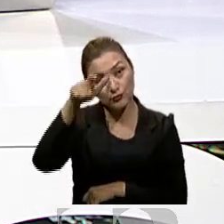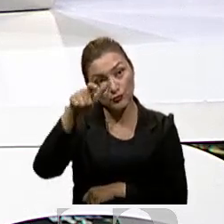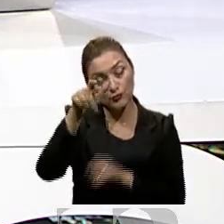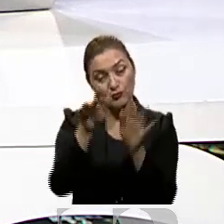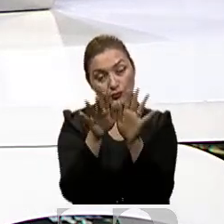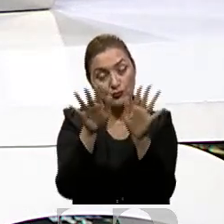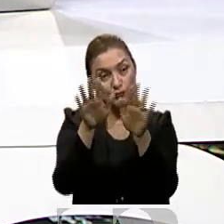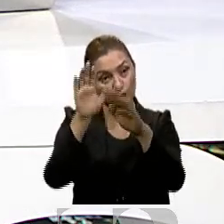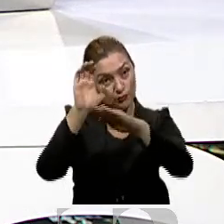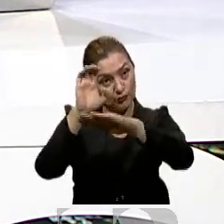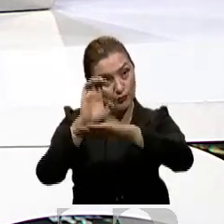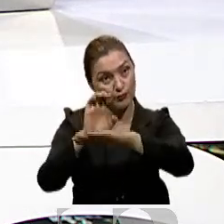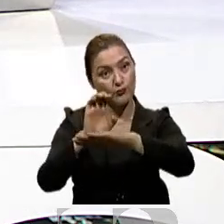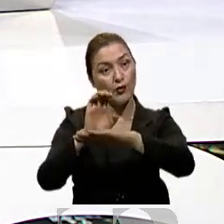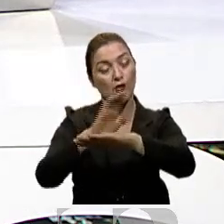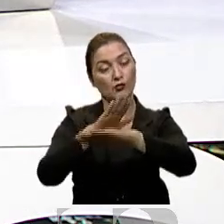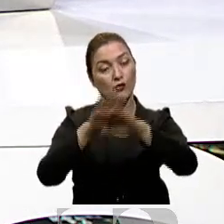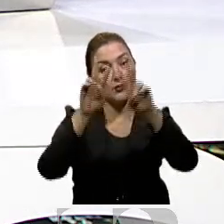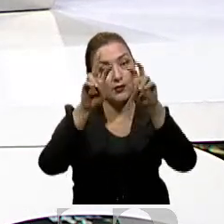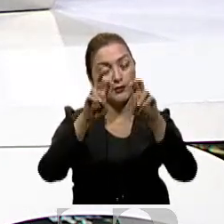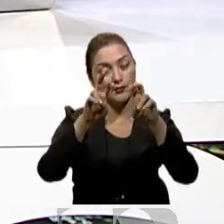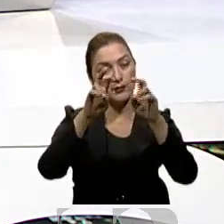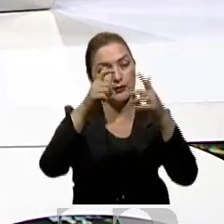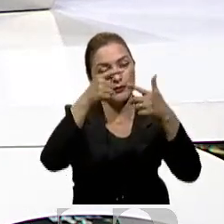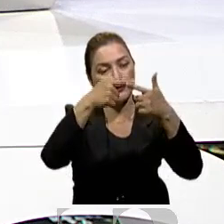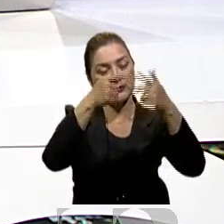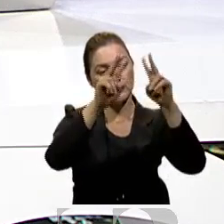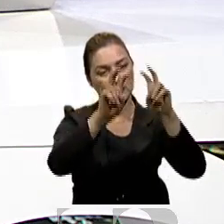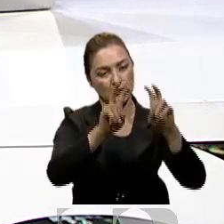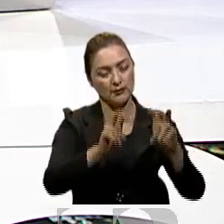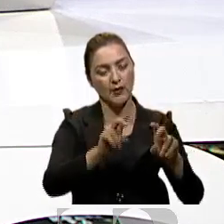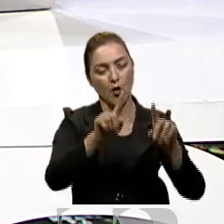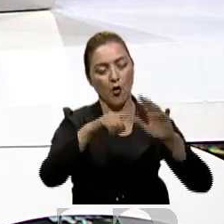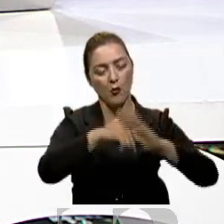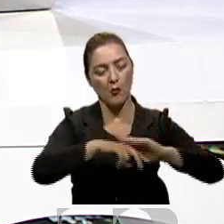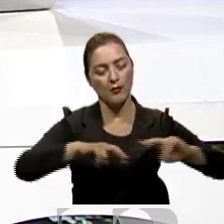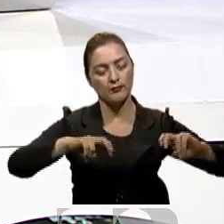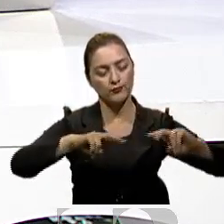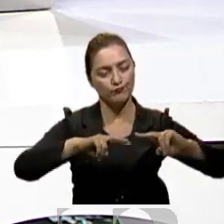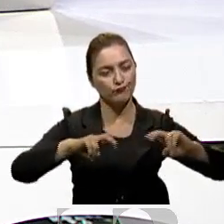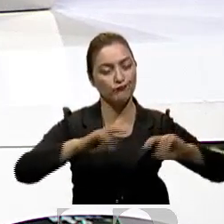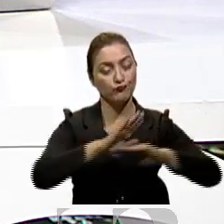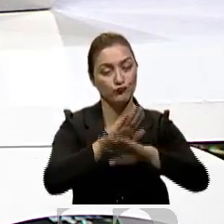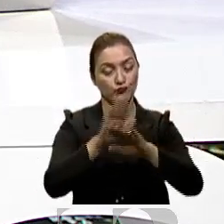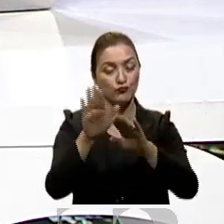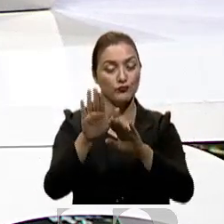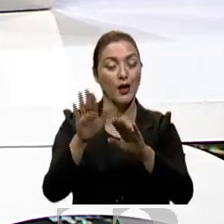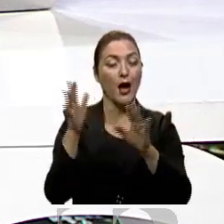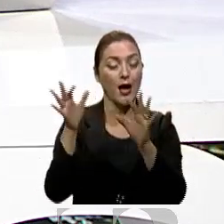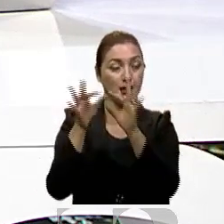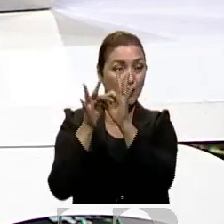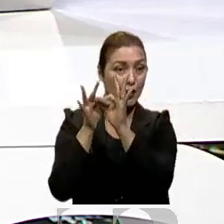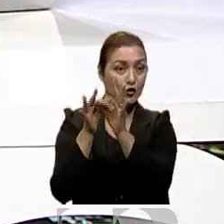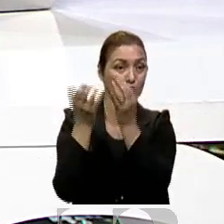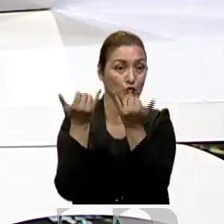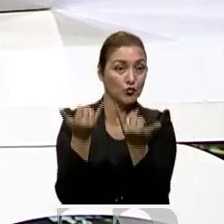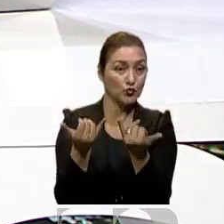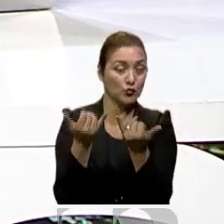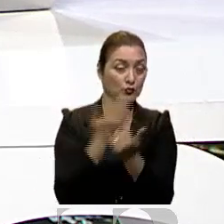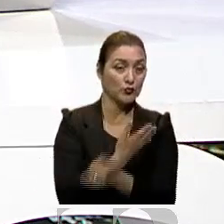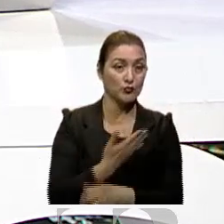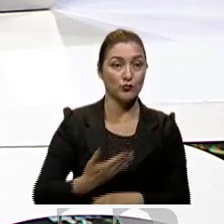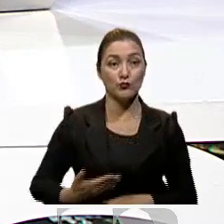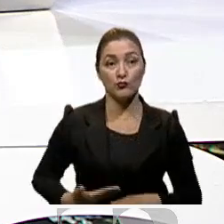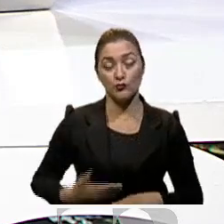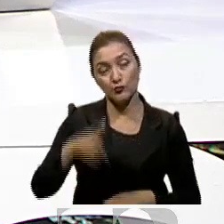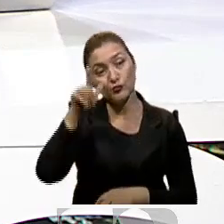de la Nación se refirió a varios casos que son investigados por la entidad. Incluso se refirió a la relación que tiene en la actualidad con el presidente de